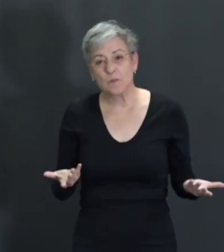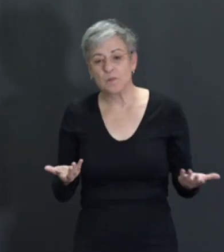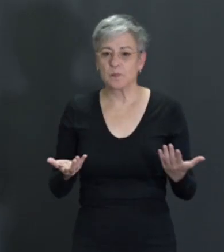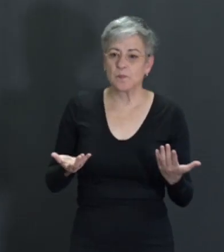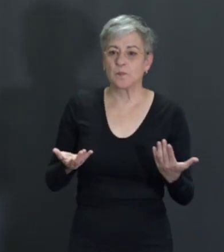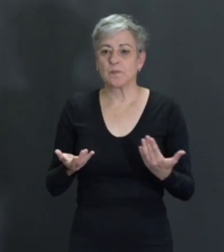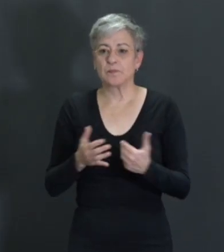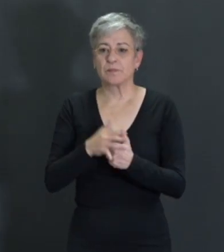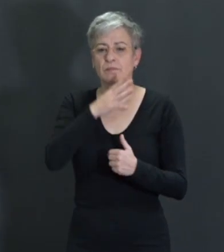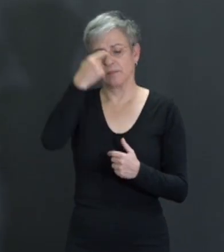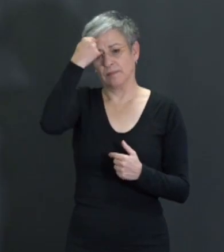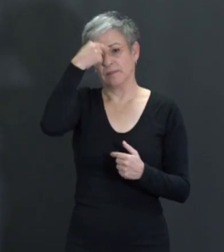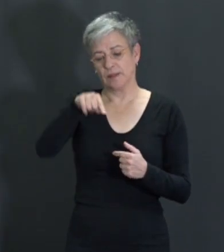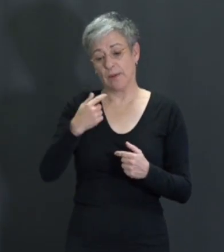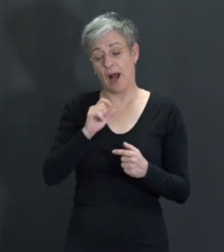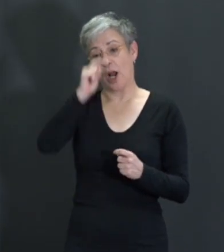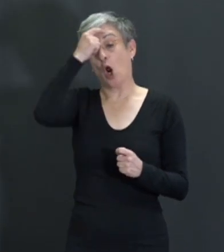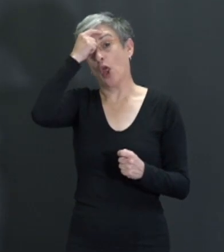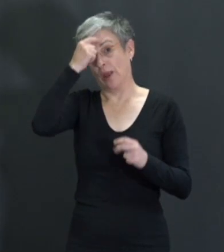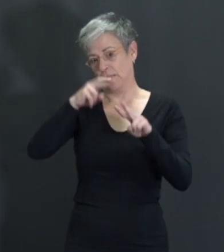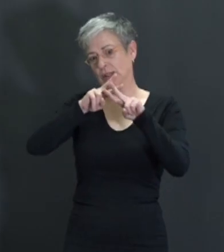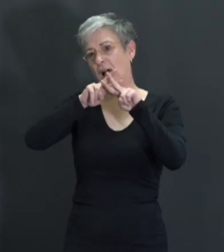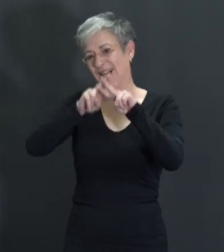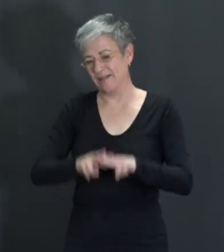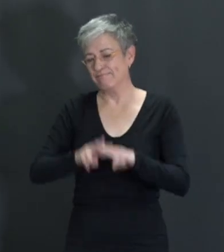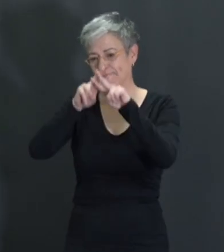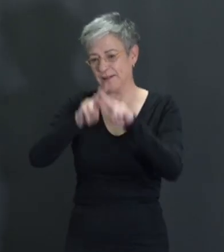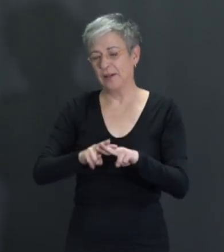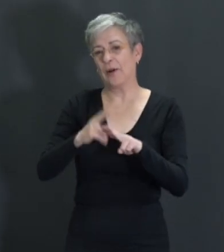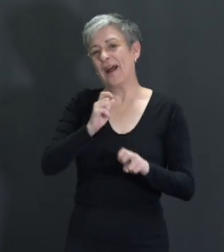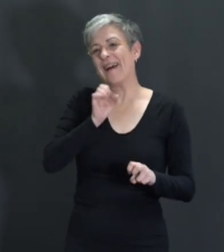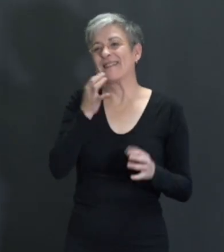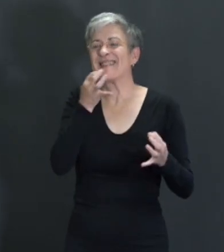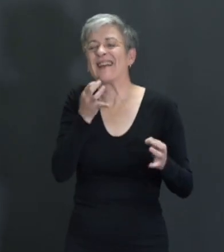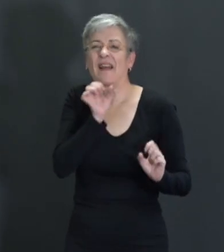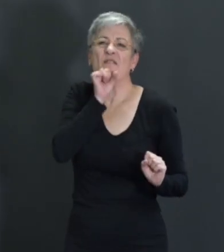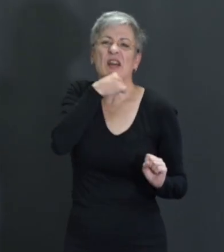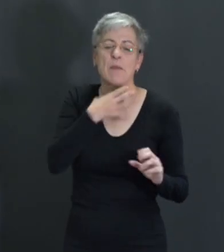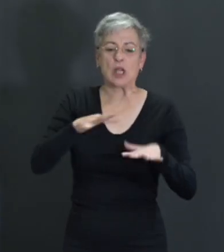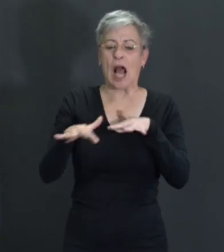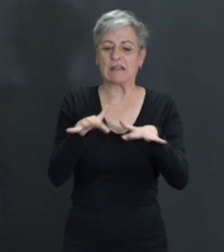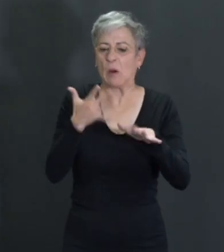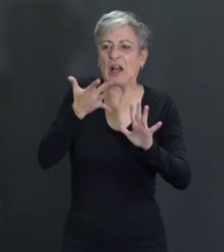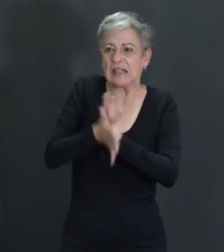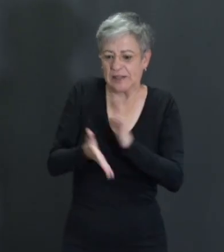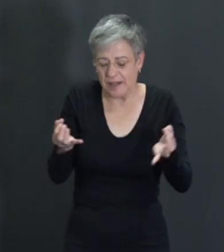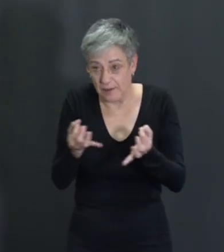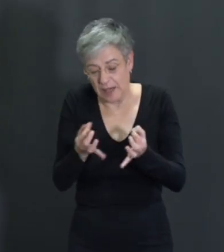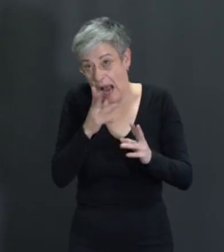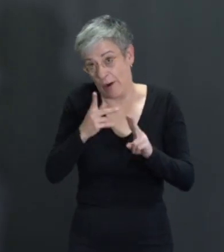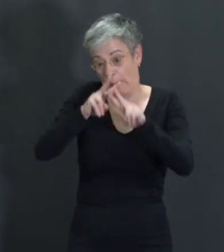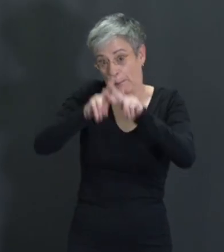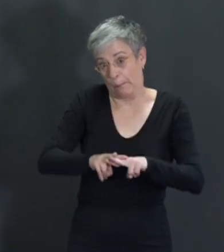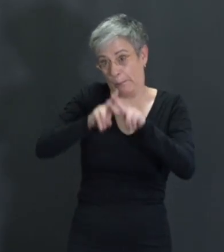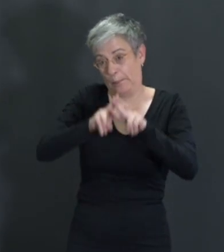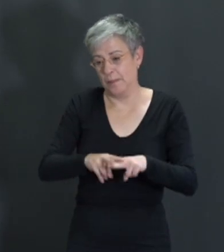bueno, como bien sabéis, está en revisión total, ¿no? Que es esto de activo, pero bueno, no sé, o sea, yo,